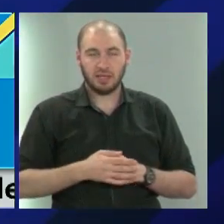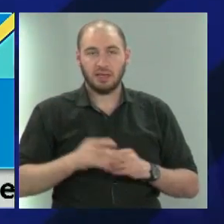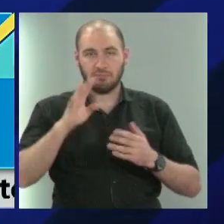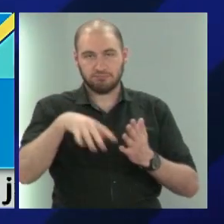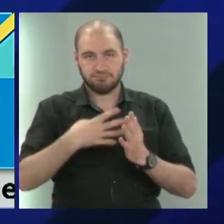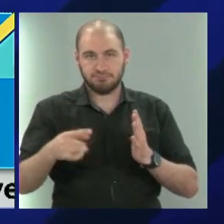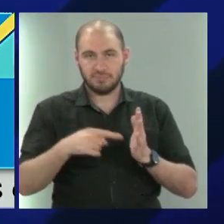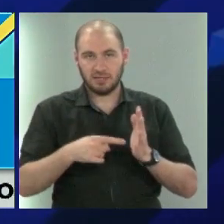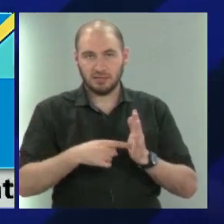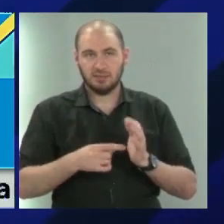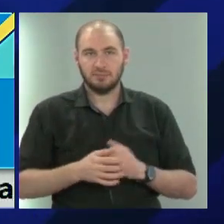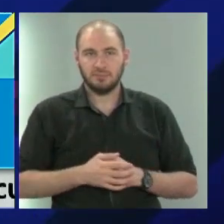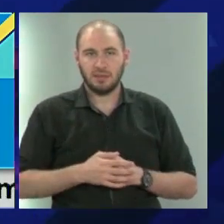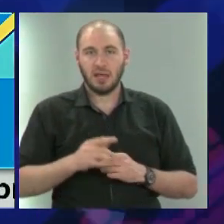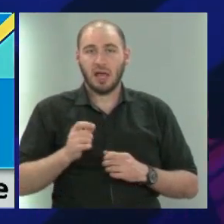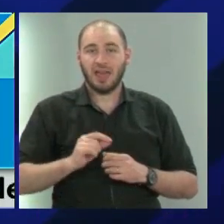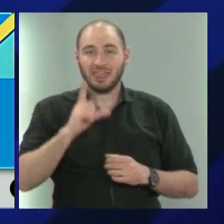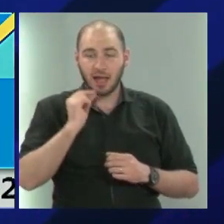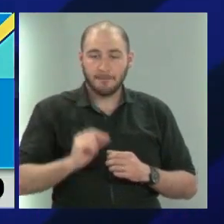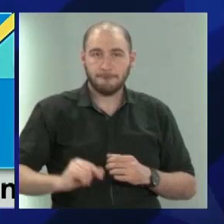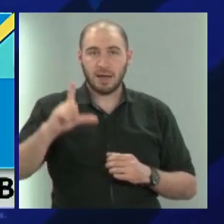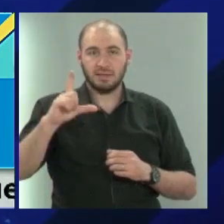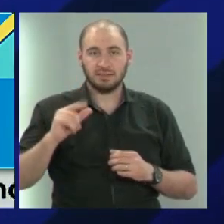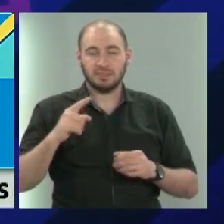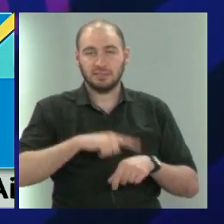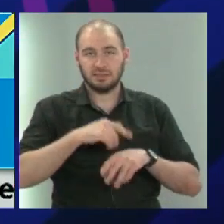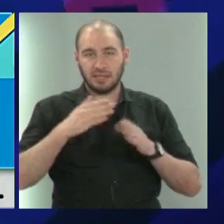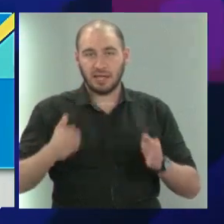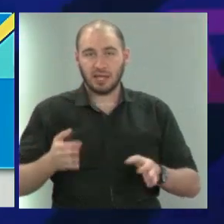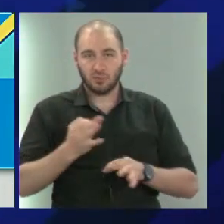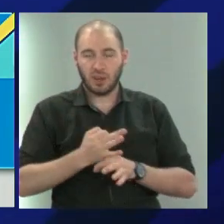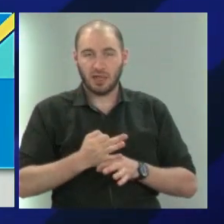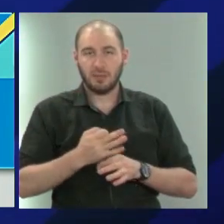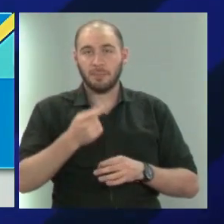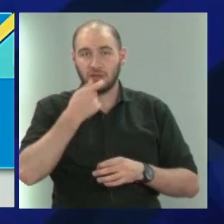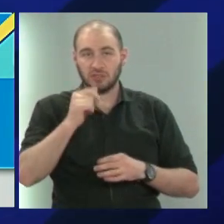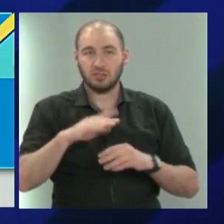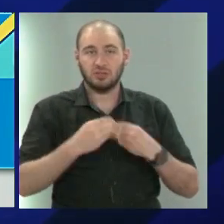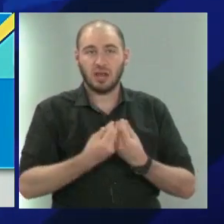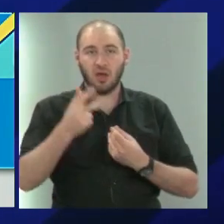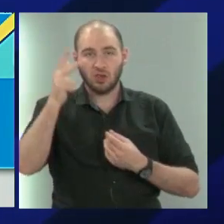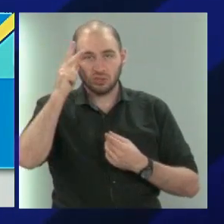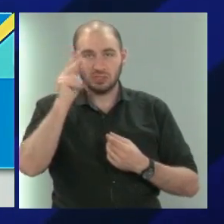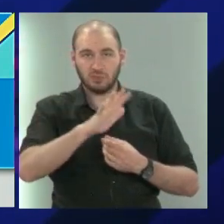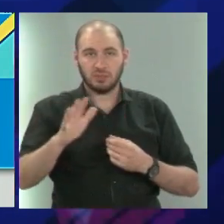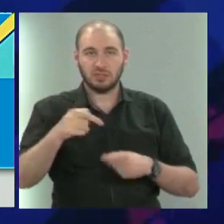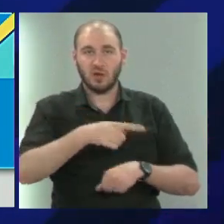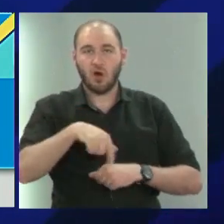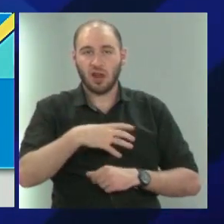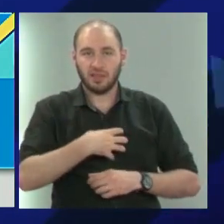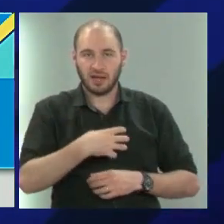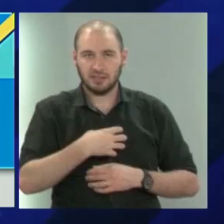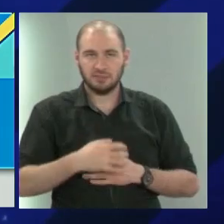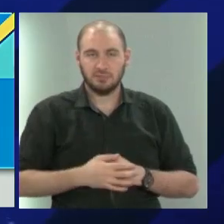esquema de aumento de días que va a tener el ciclo lectivo, Mendoza va a tener 855 horas de